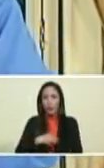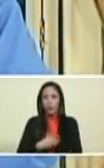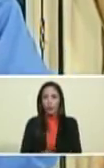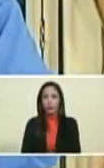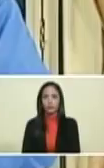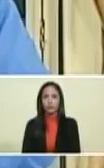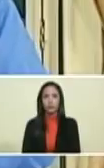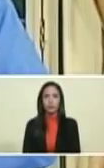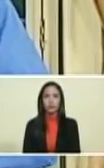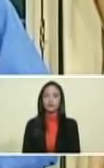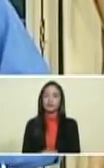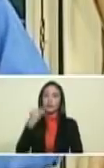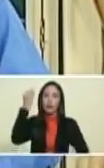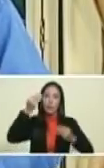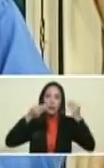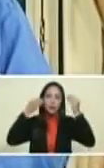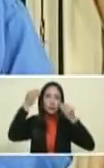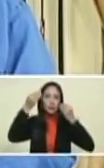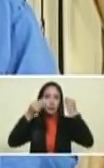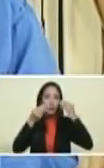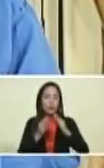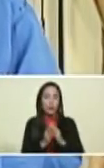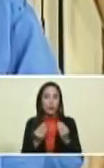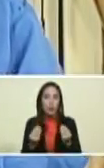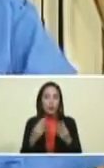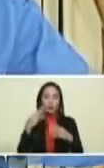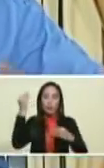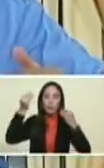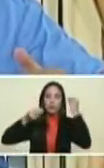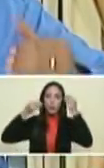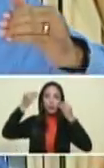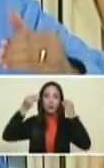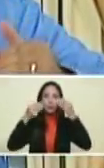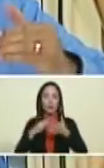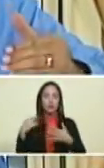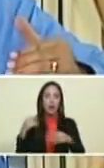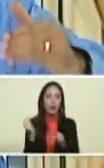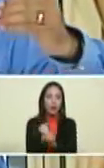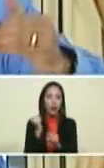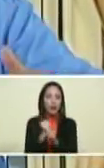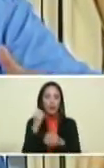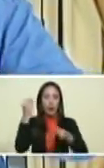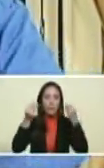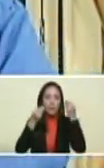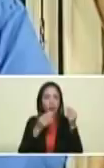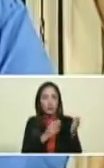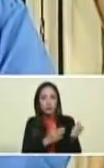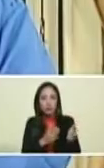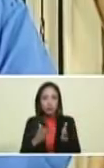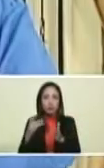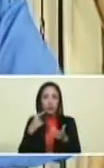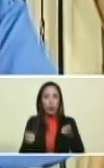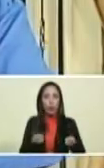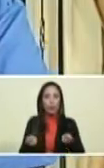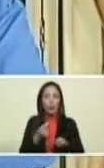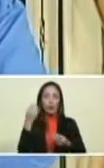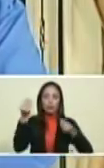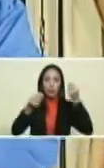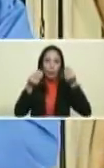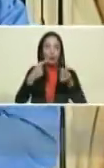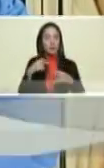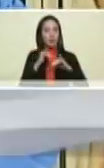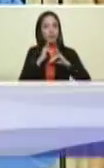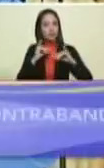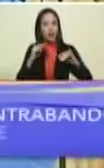Así que lo he pensado mucho. Lo hemos trabajado y lo hemos pensado muy bien. Y creo que ha